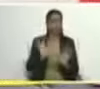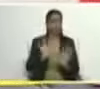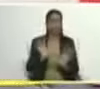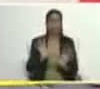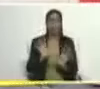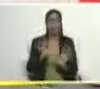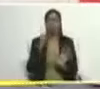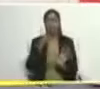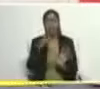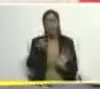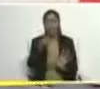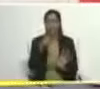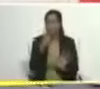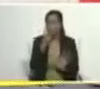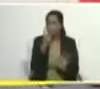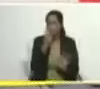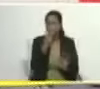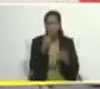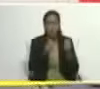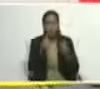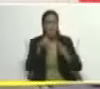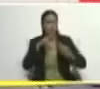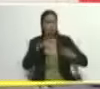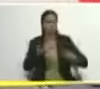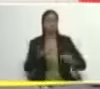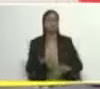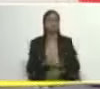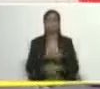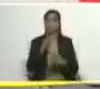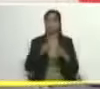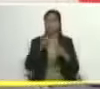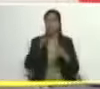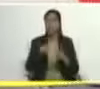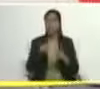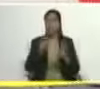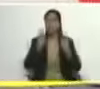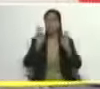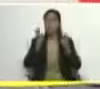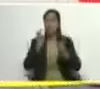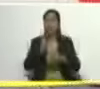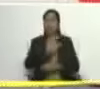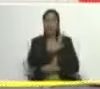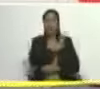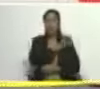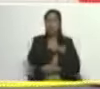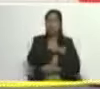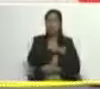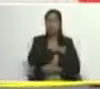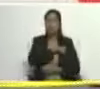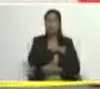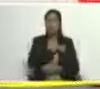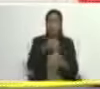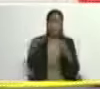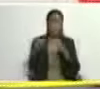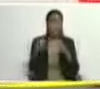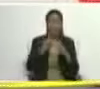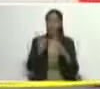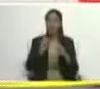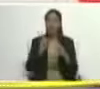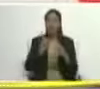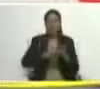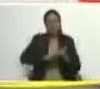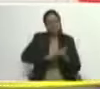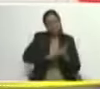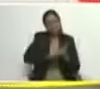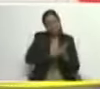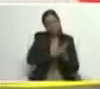Igualmente, el tema de Palestina no es una guerra, es un genocidio. Y la posición